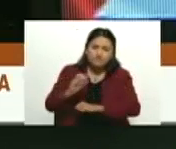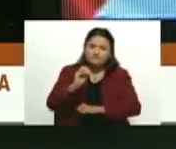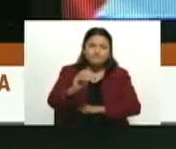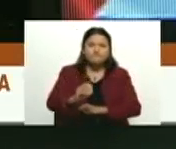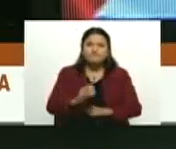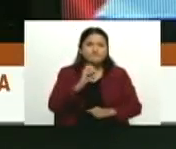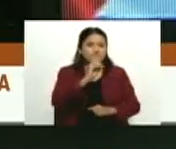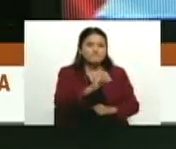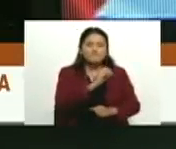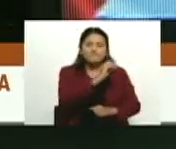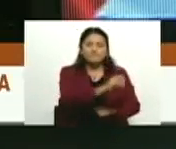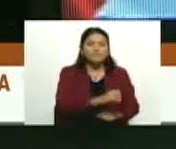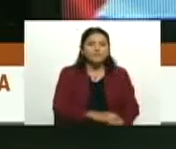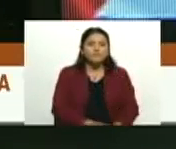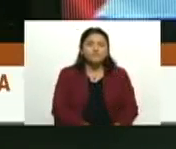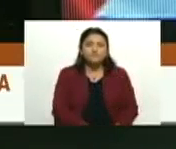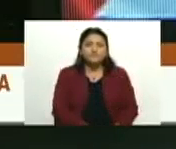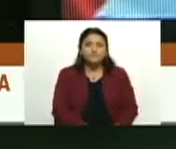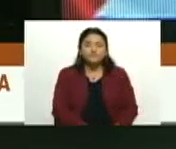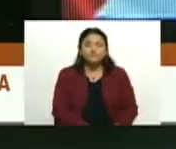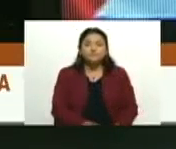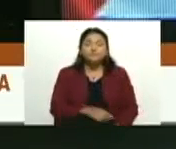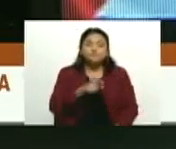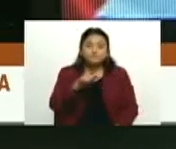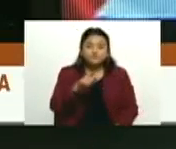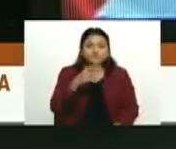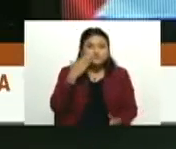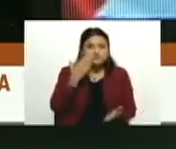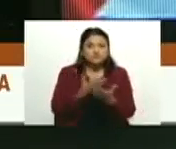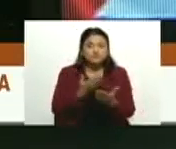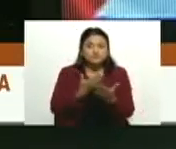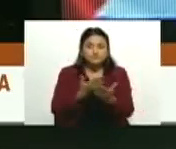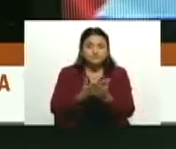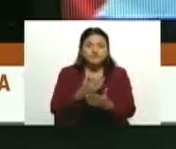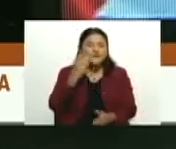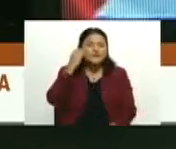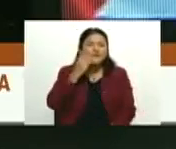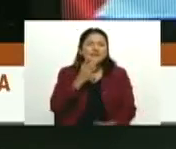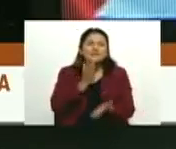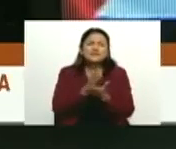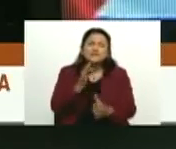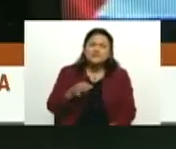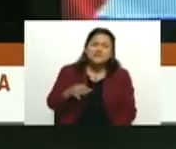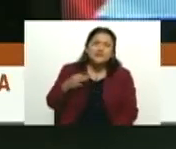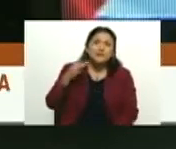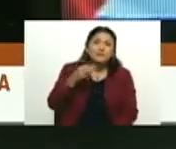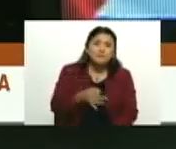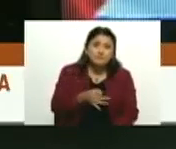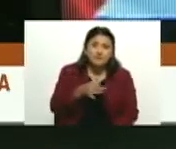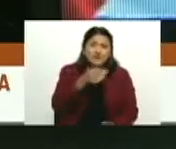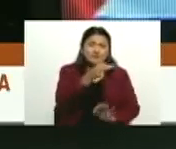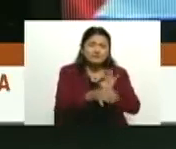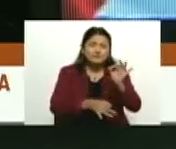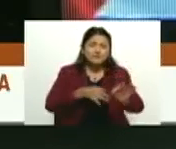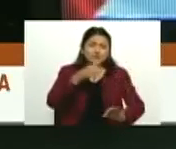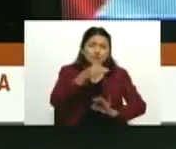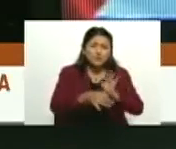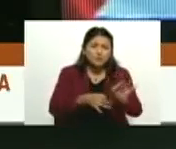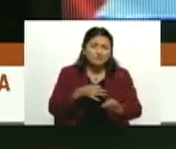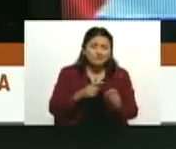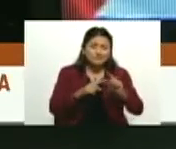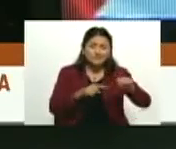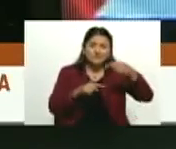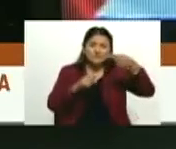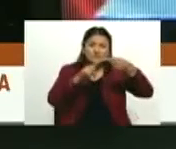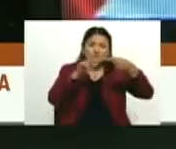Ninguno. Y ahí hay una cosa que Fidel siempre, siempre puso sobre la mesa, que son los pueblos, más